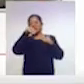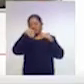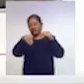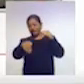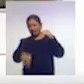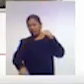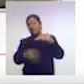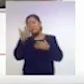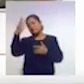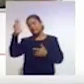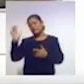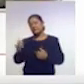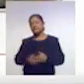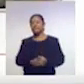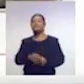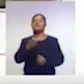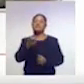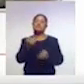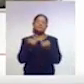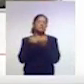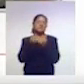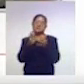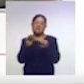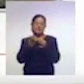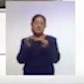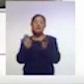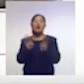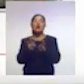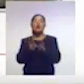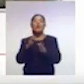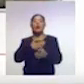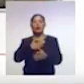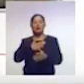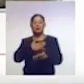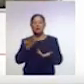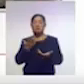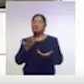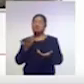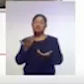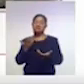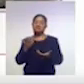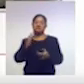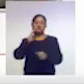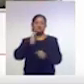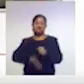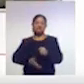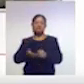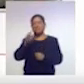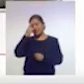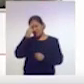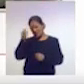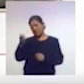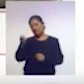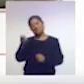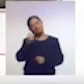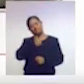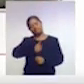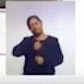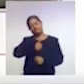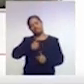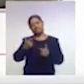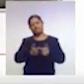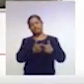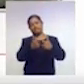Entonces, Arita habla también de eso, de cómo nosotros acabamos afectando los entornos por razones, desafortunadamente, de carácter